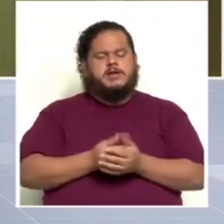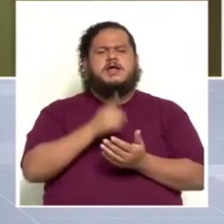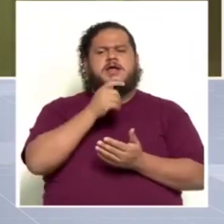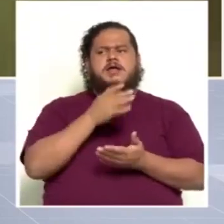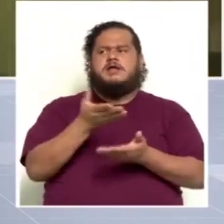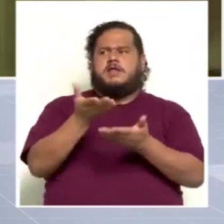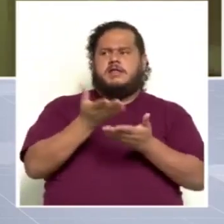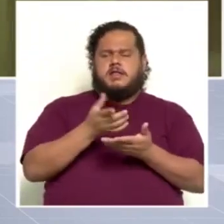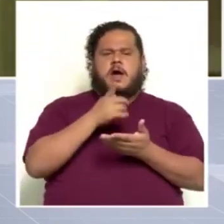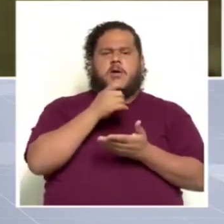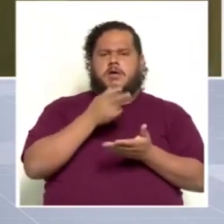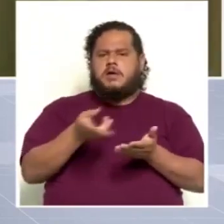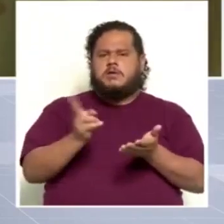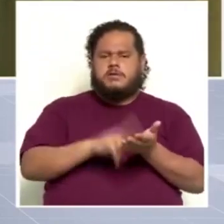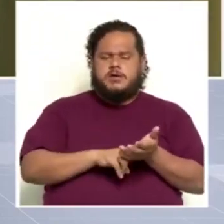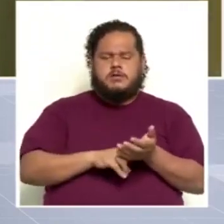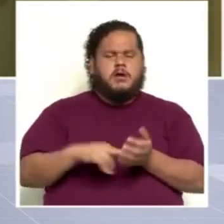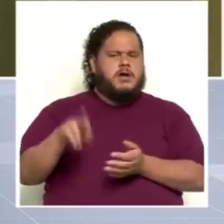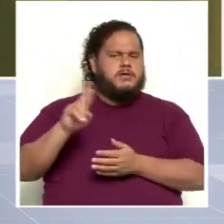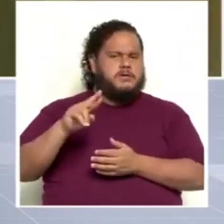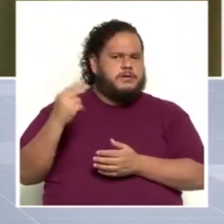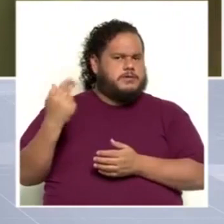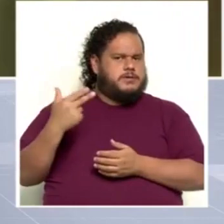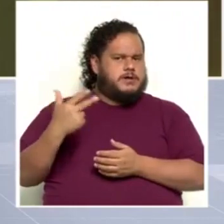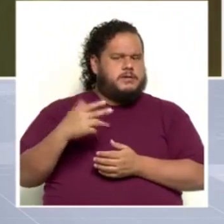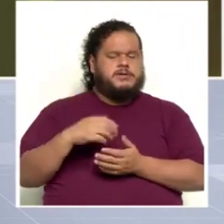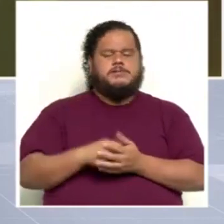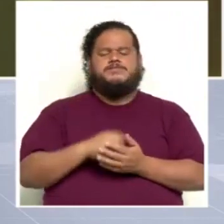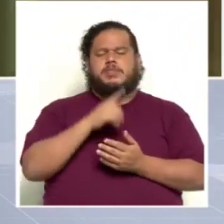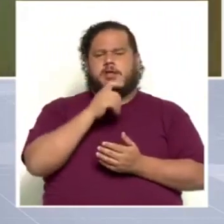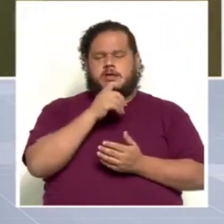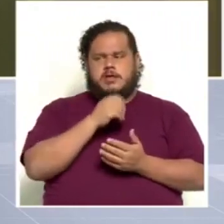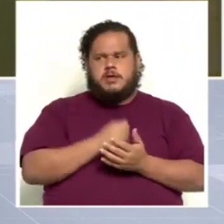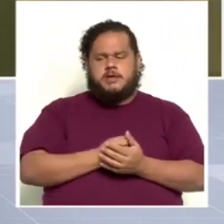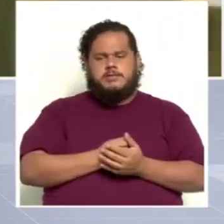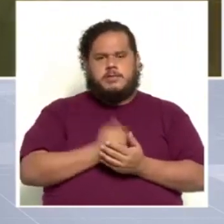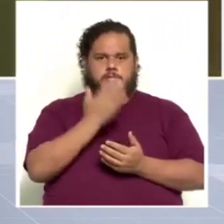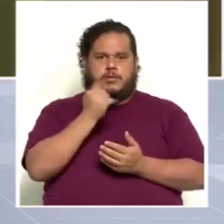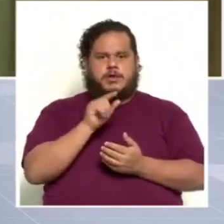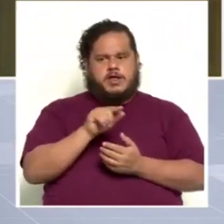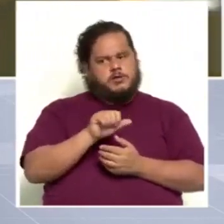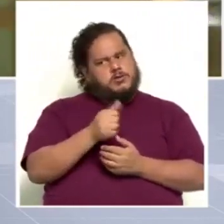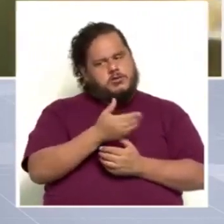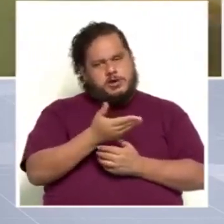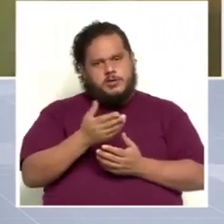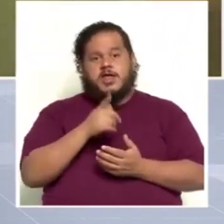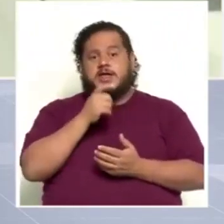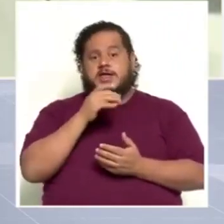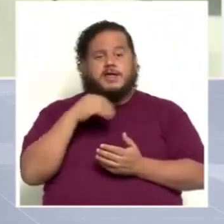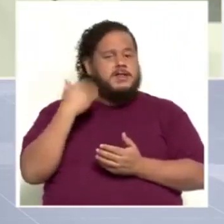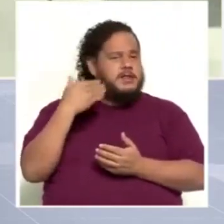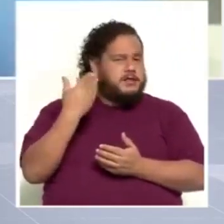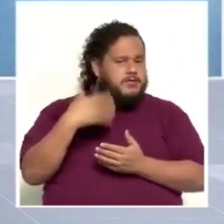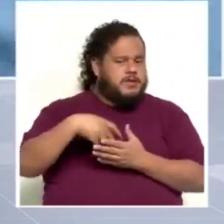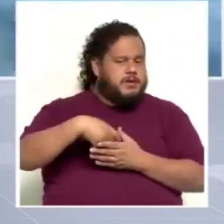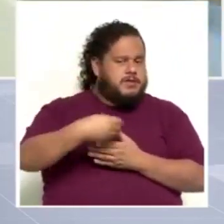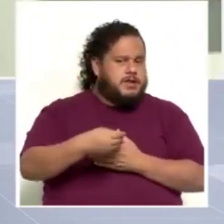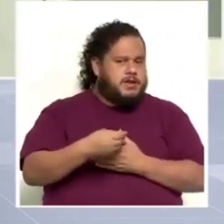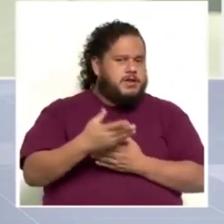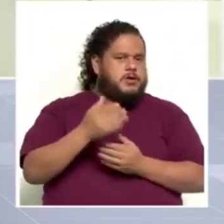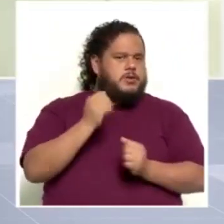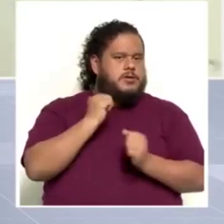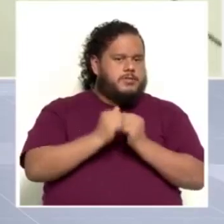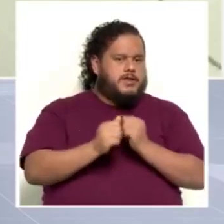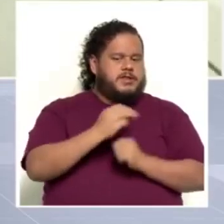quién contrató a Rodrigo Chávez y quién porque eso es otra cosa, quien después de haber salido por su paso en el